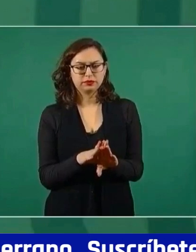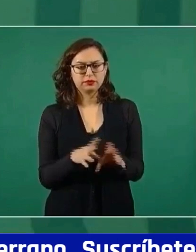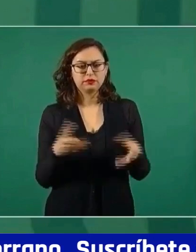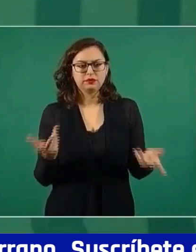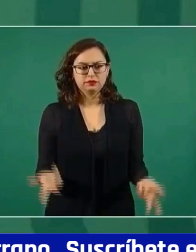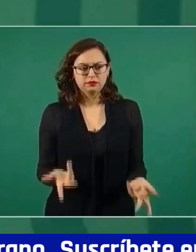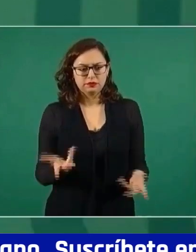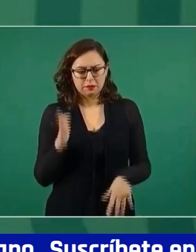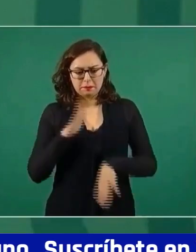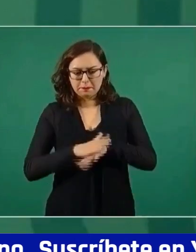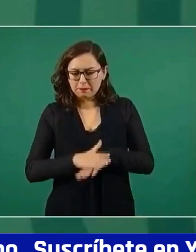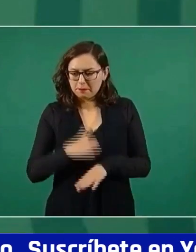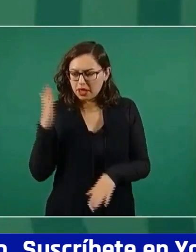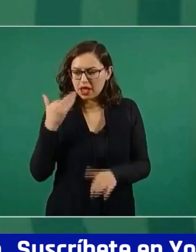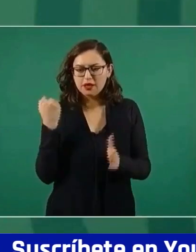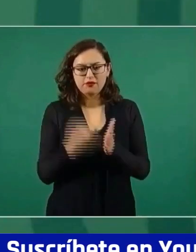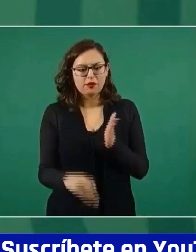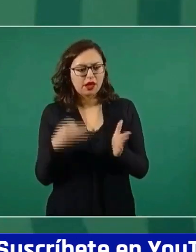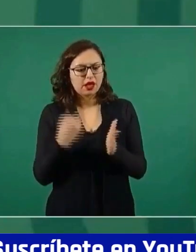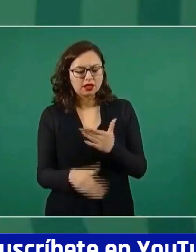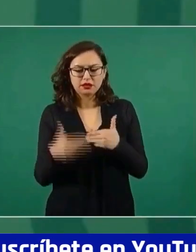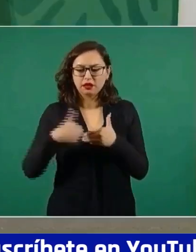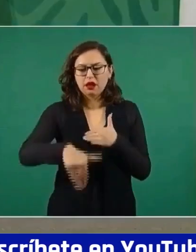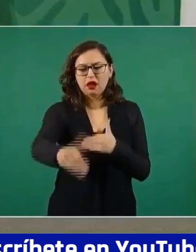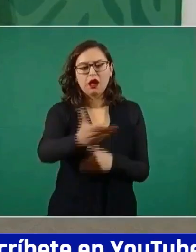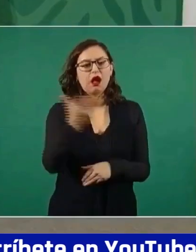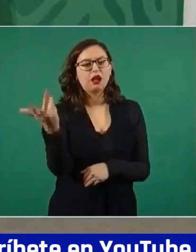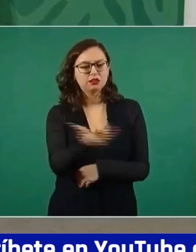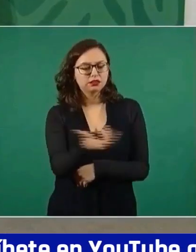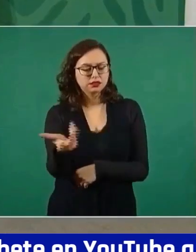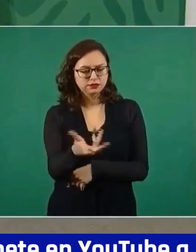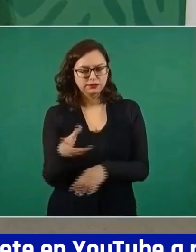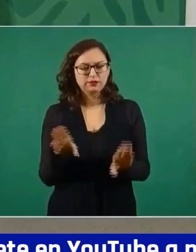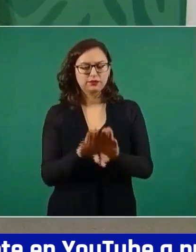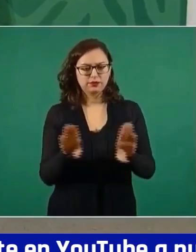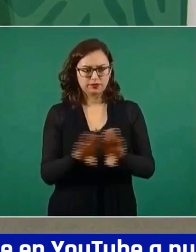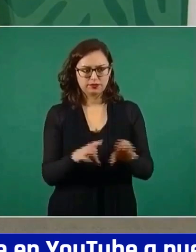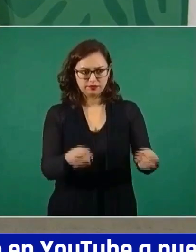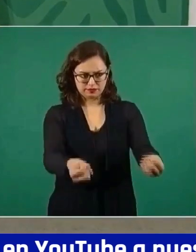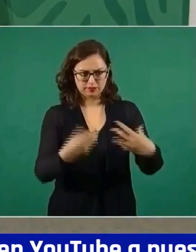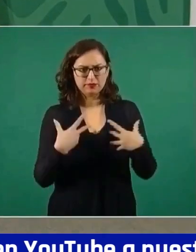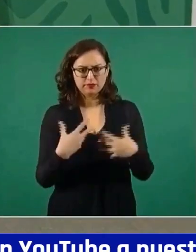qué más se va a hacer